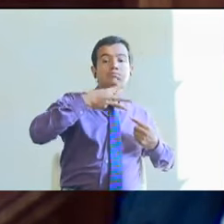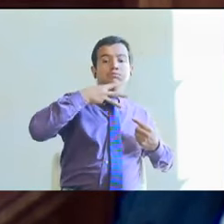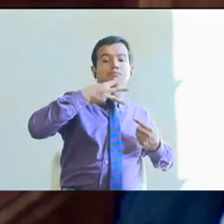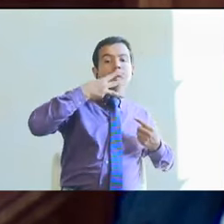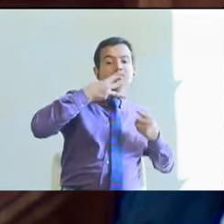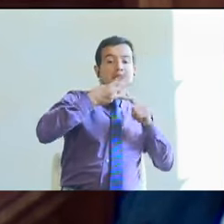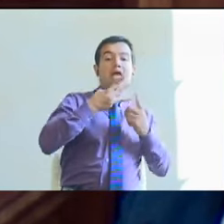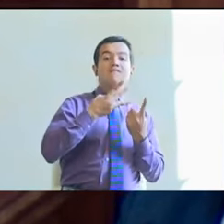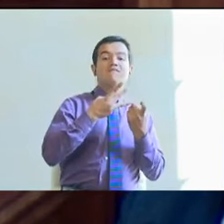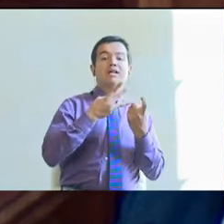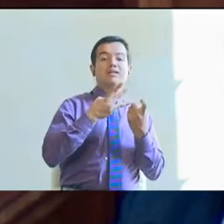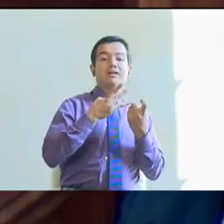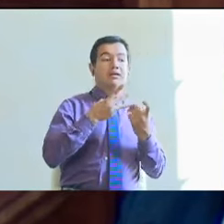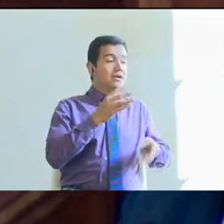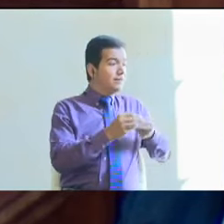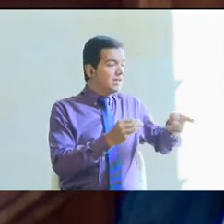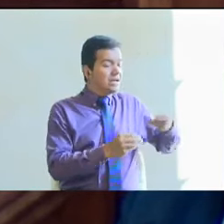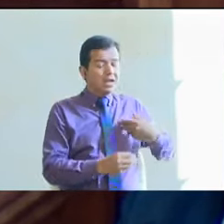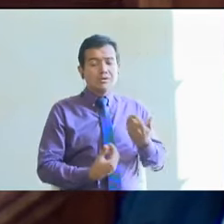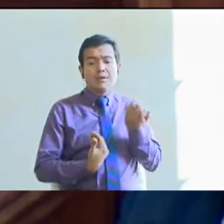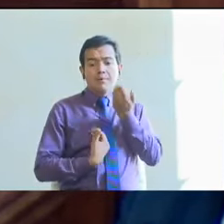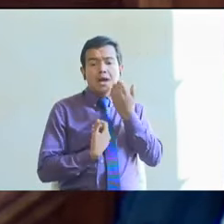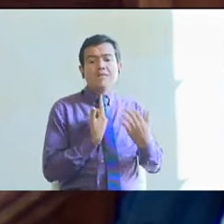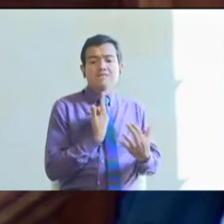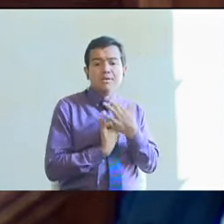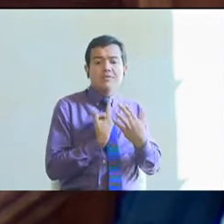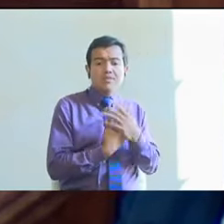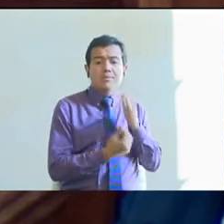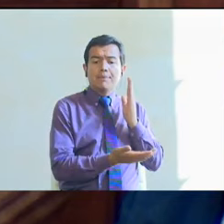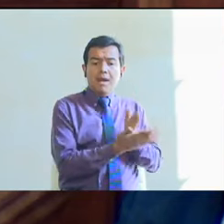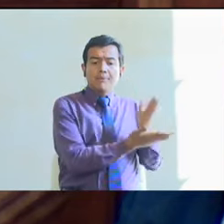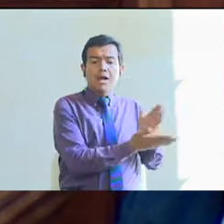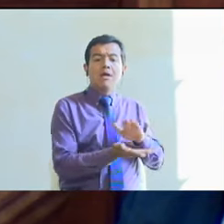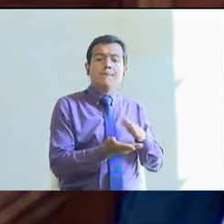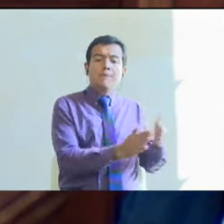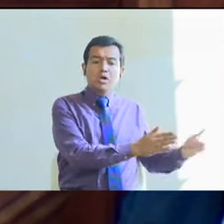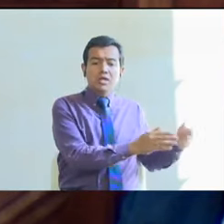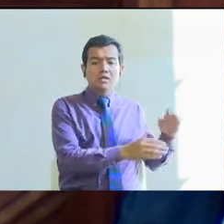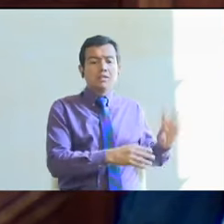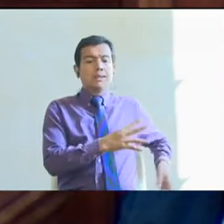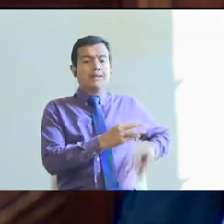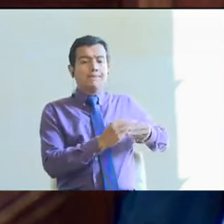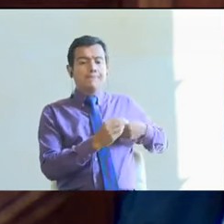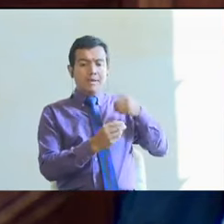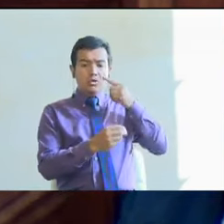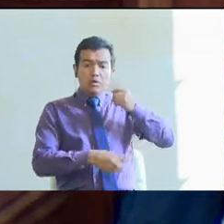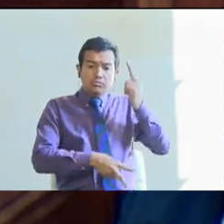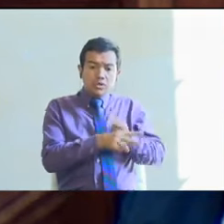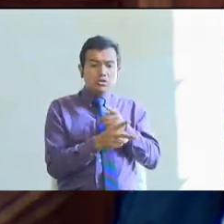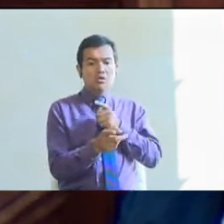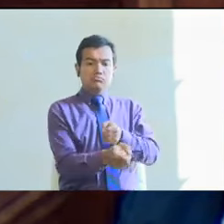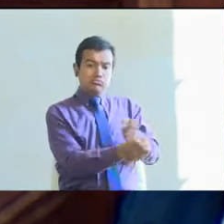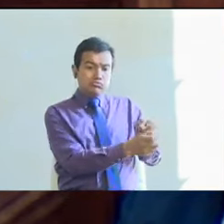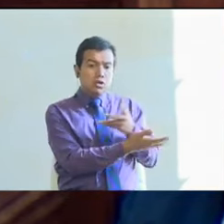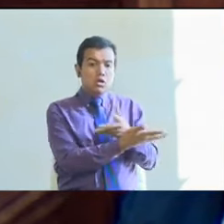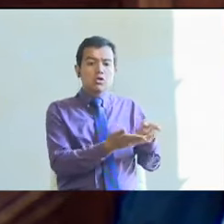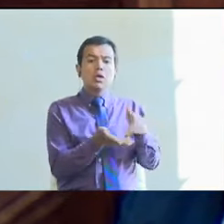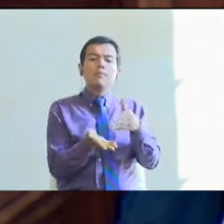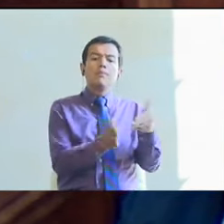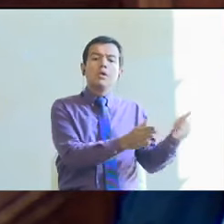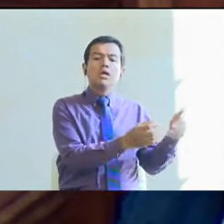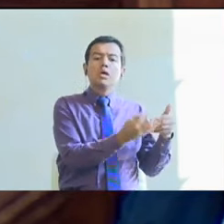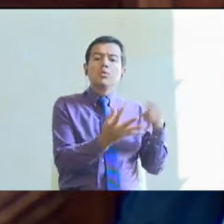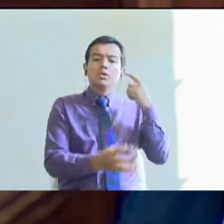falta de medicamentos y además la inseguridad le ha quitado la vida a 280,000 venezolanos en